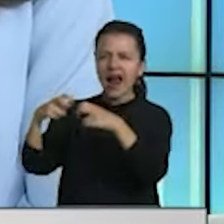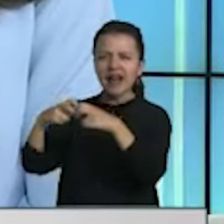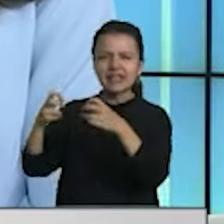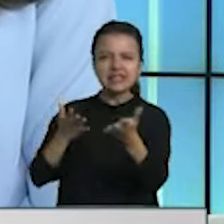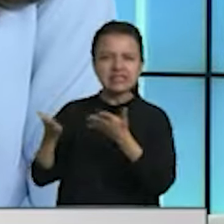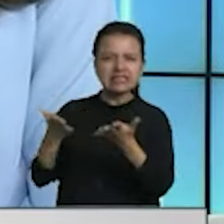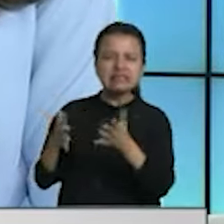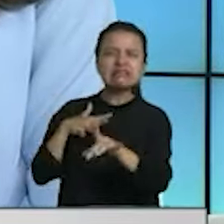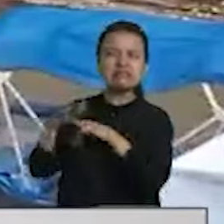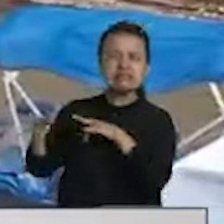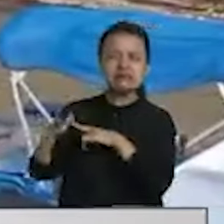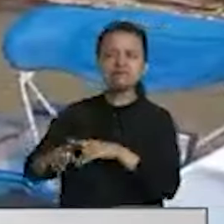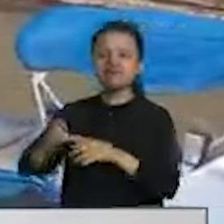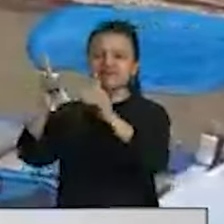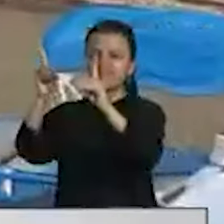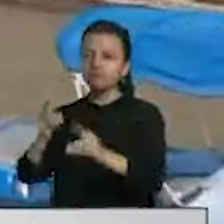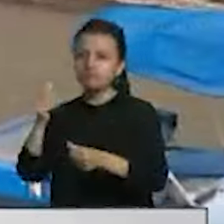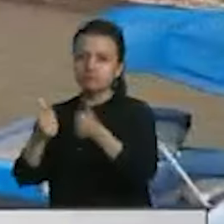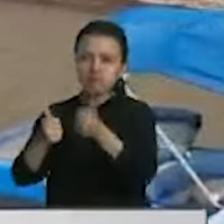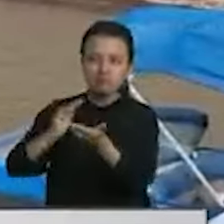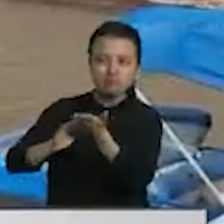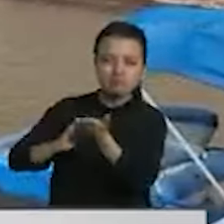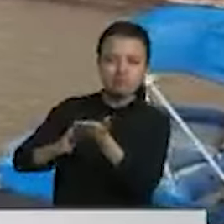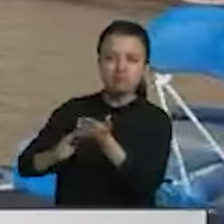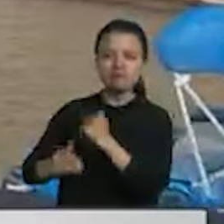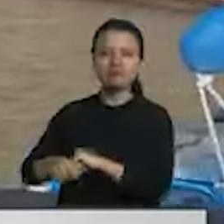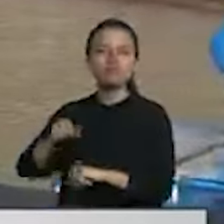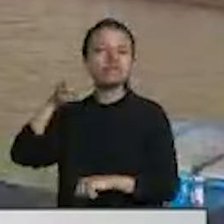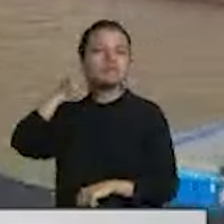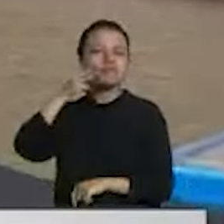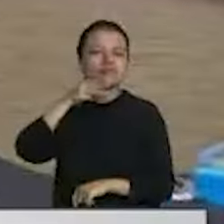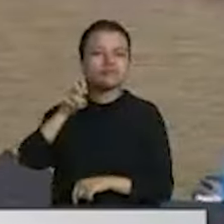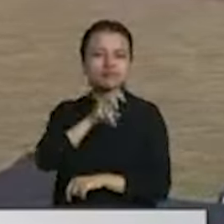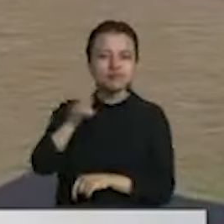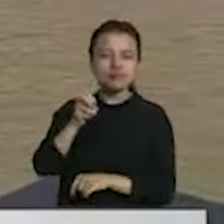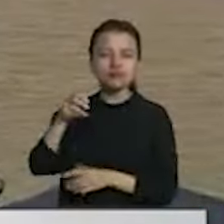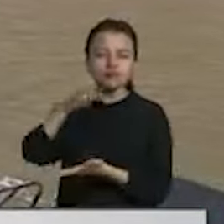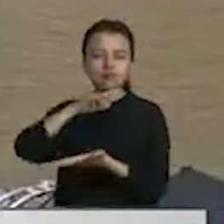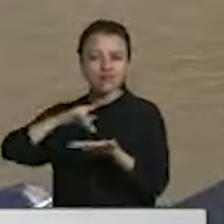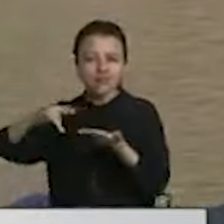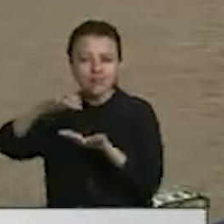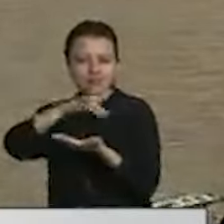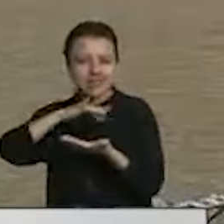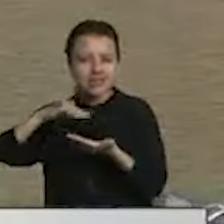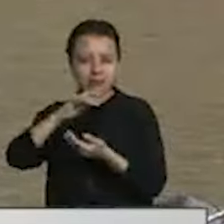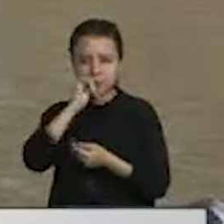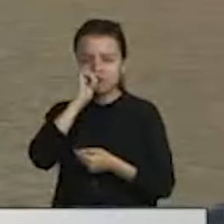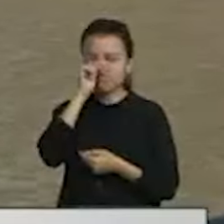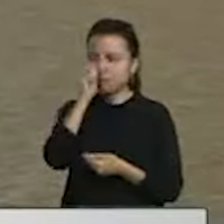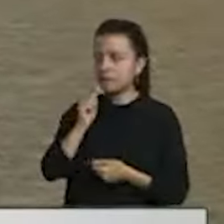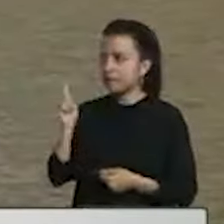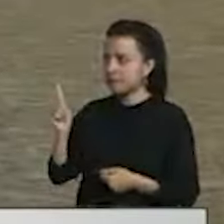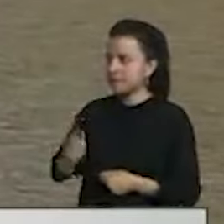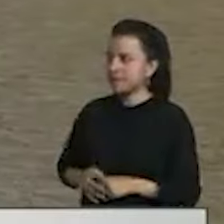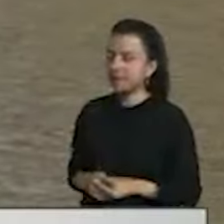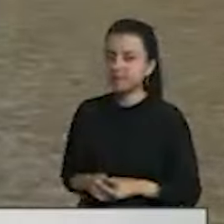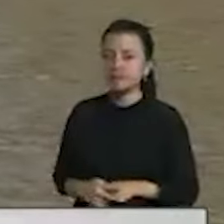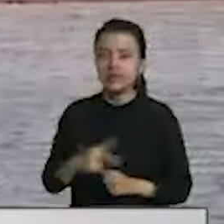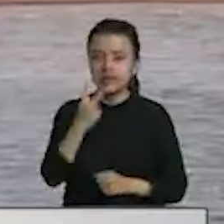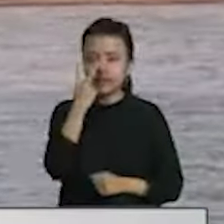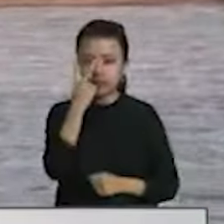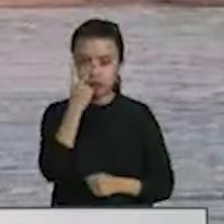entidades oficiales. Las impactantes sequías que se reflejan en las 9 principales fuentes hídricas y en los 2 embalses que tiene